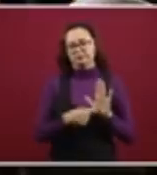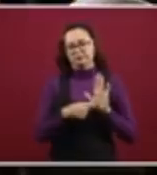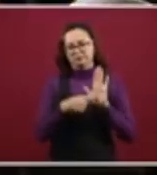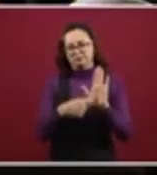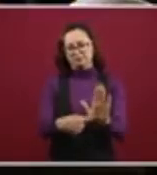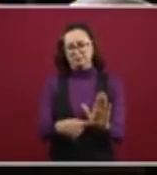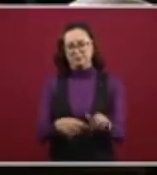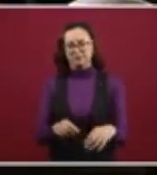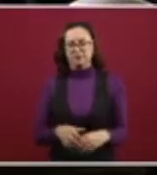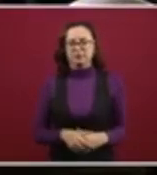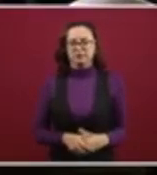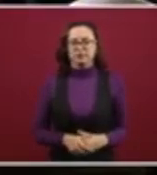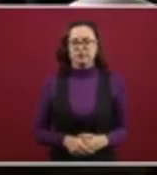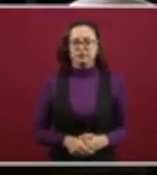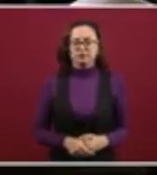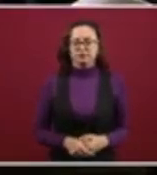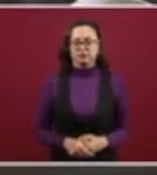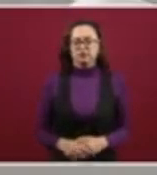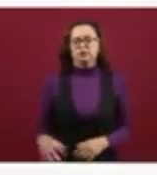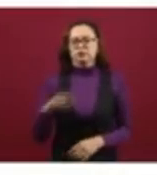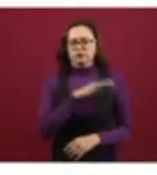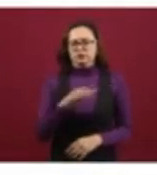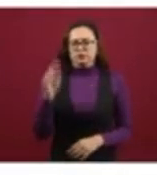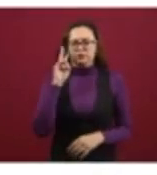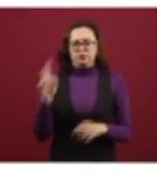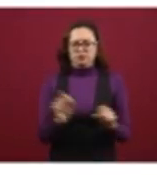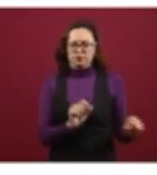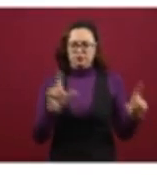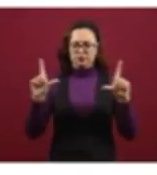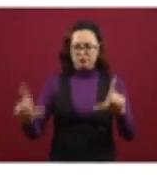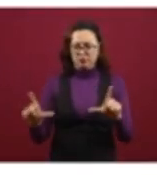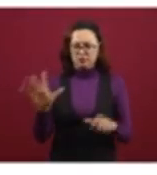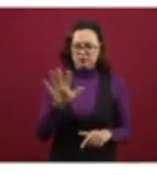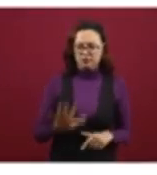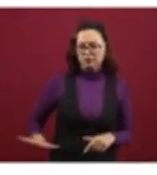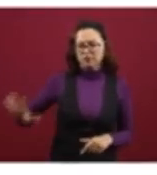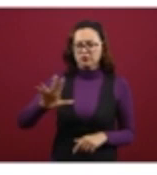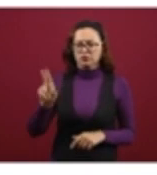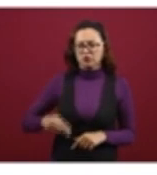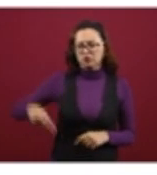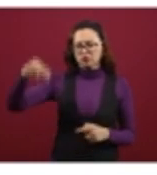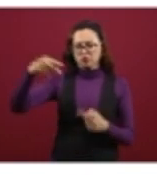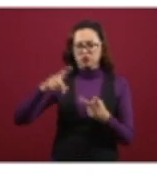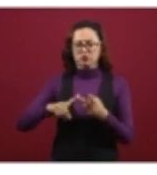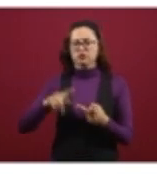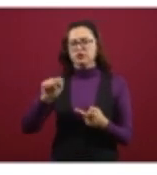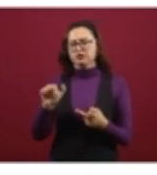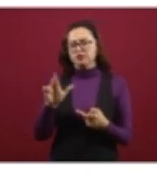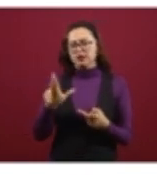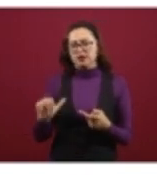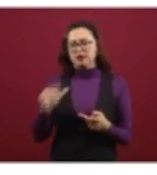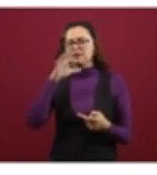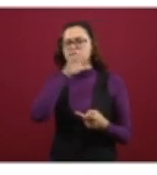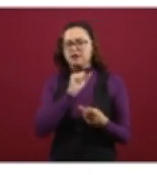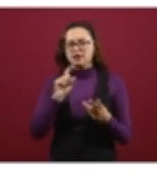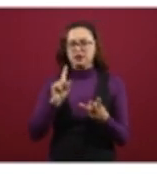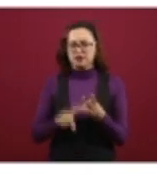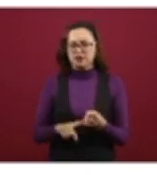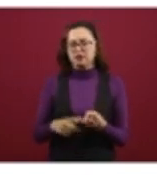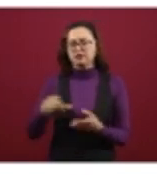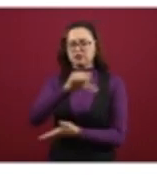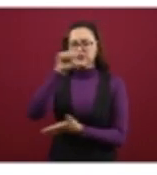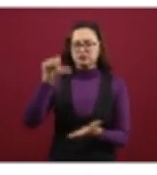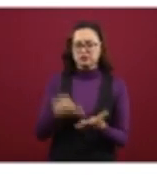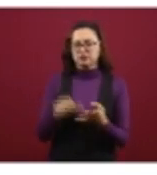estas regiones. Como ven, la región norte, Tierra Caliente, centro, Costa Grande y Costa